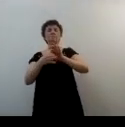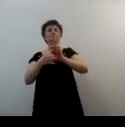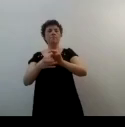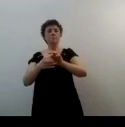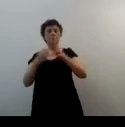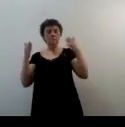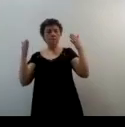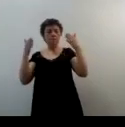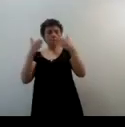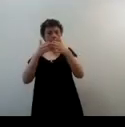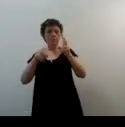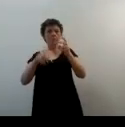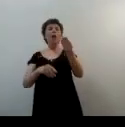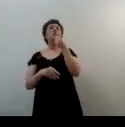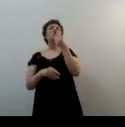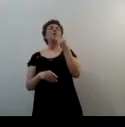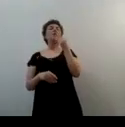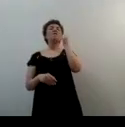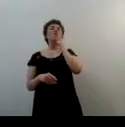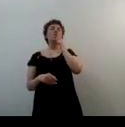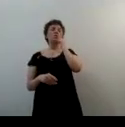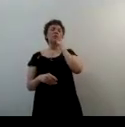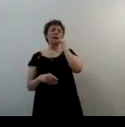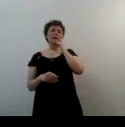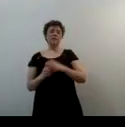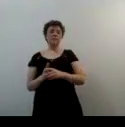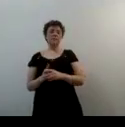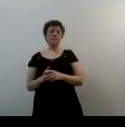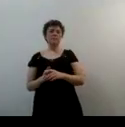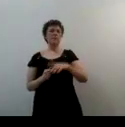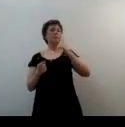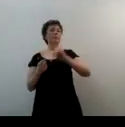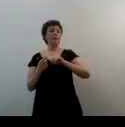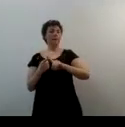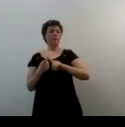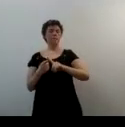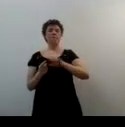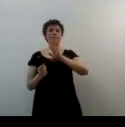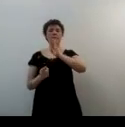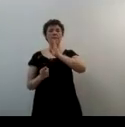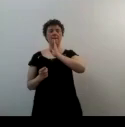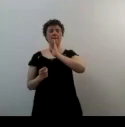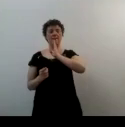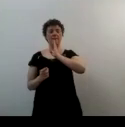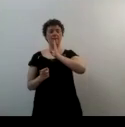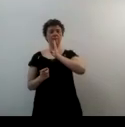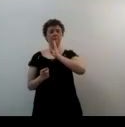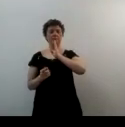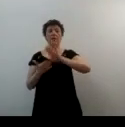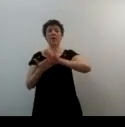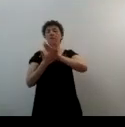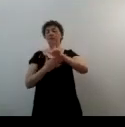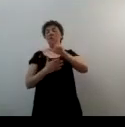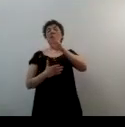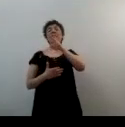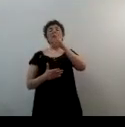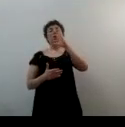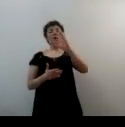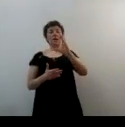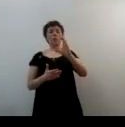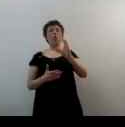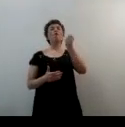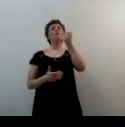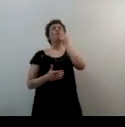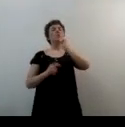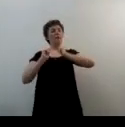hacia el consumo de frutas. Y lo primero es lo que os he dicho al principio, hablando de carbohidratos, que la fruta te aporta carbohidrato,